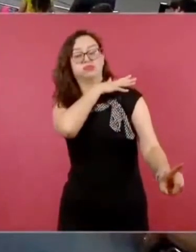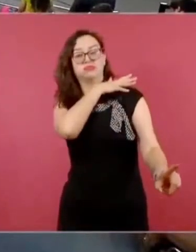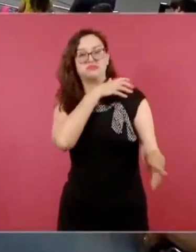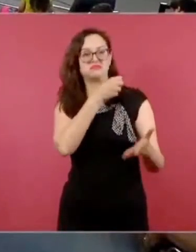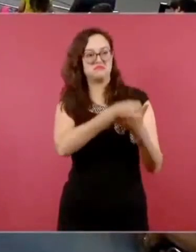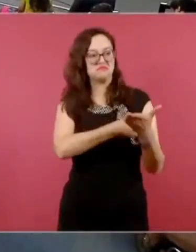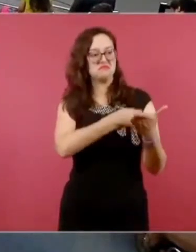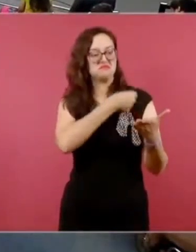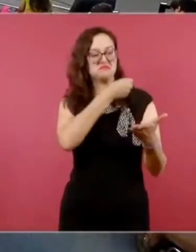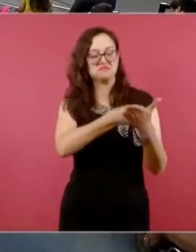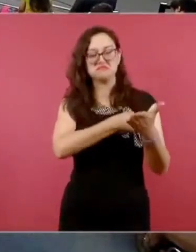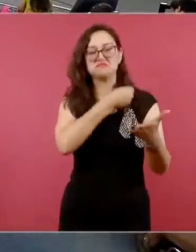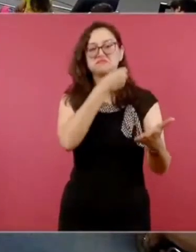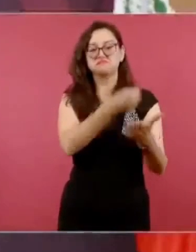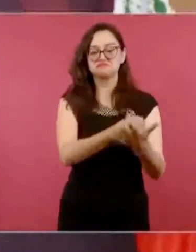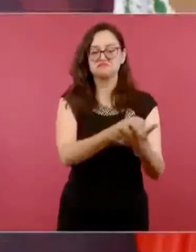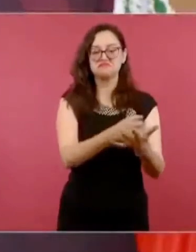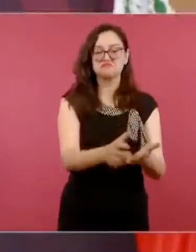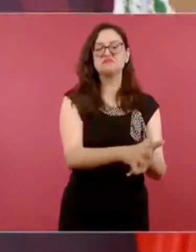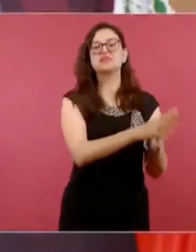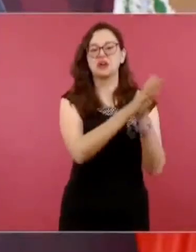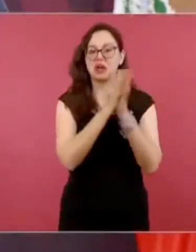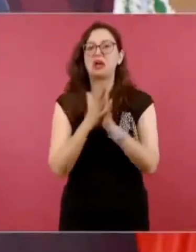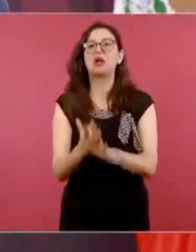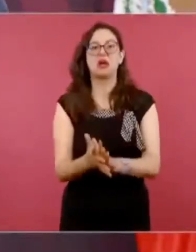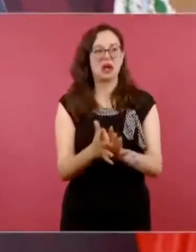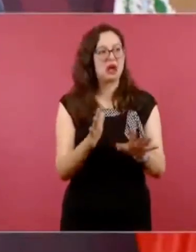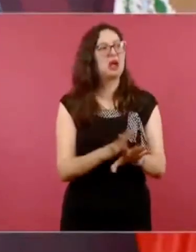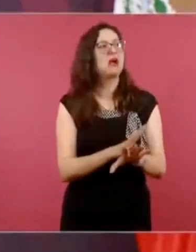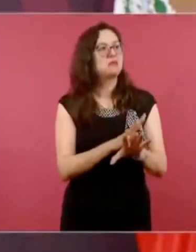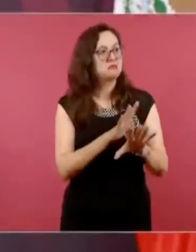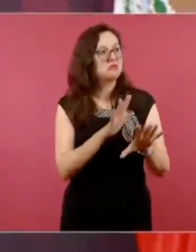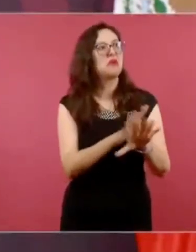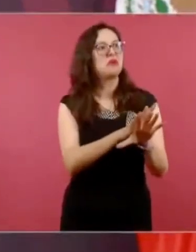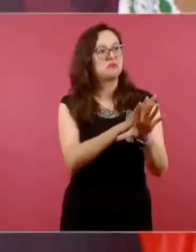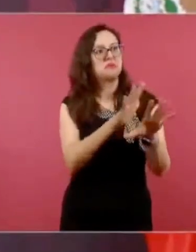millones de mexicanos, muchas mujeres y hombres, logramos